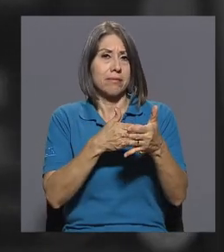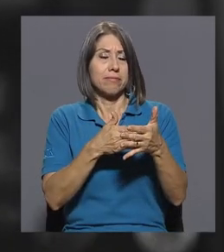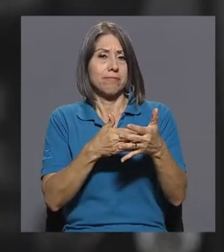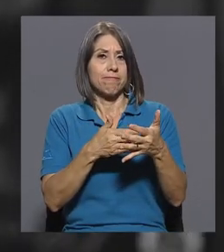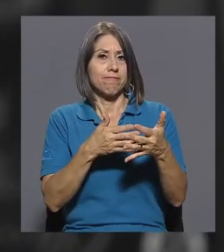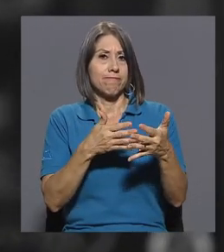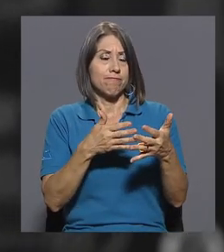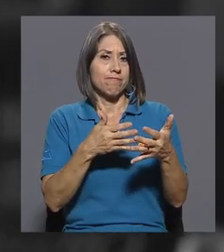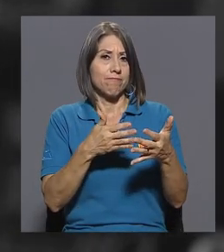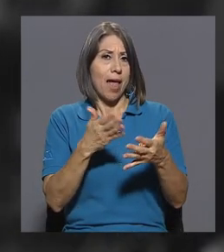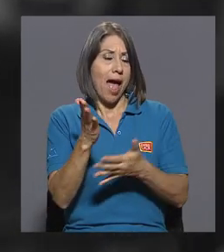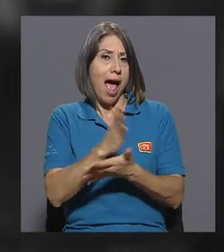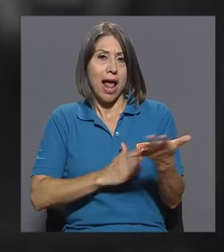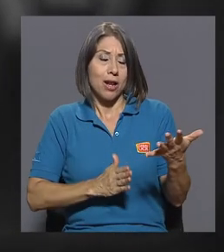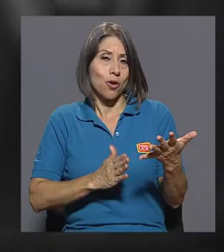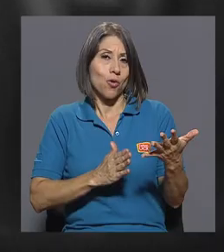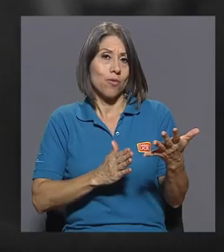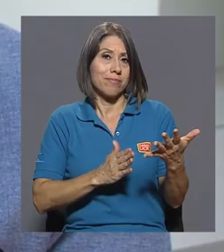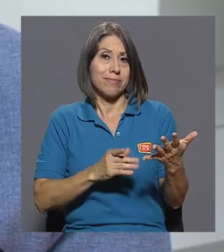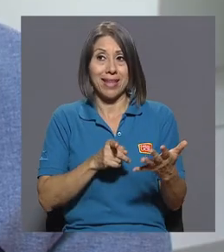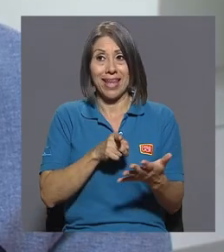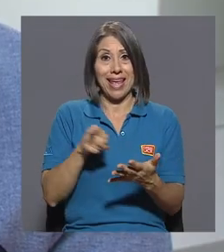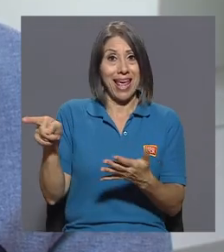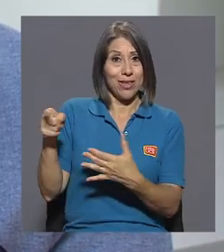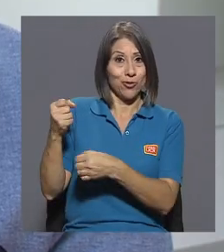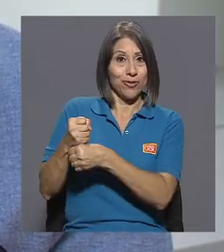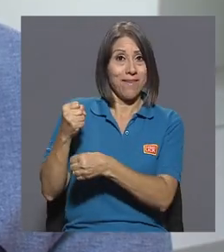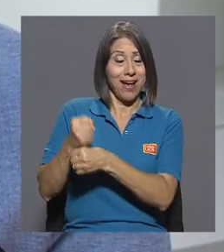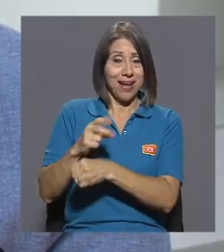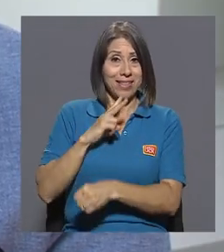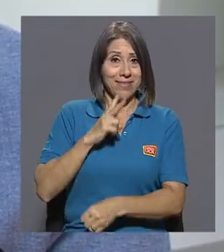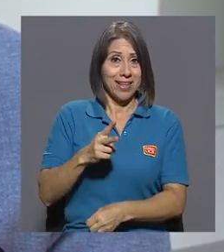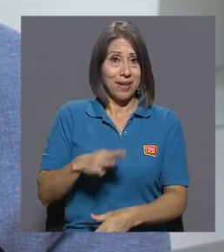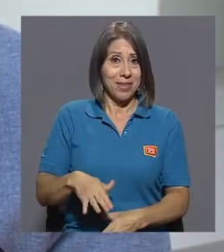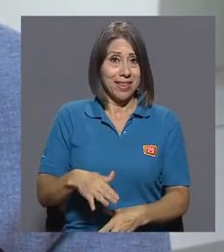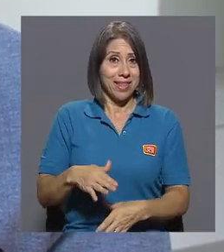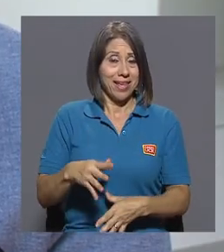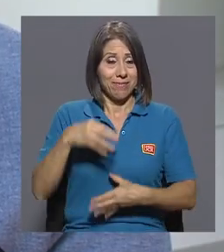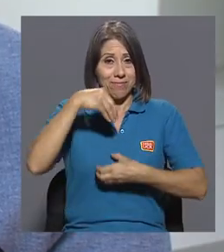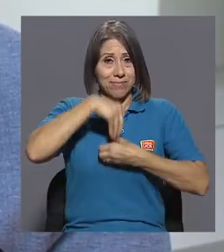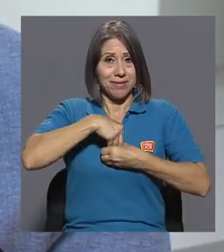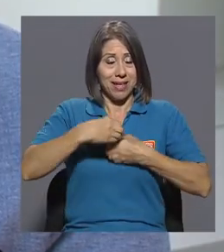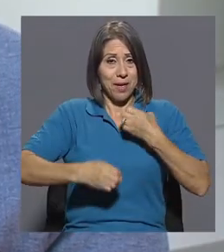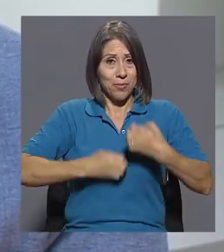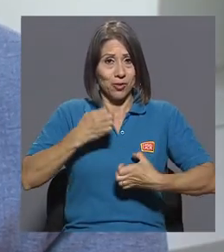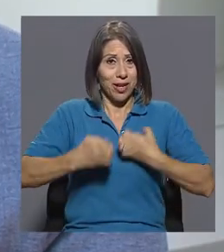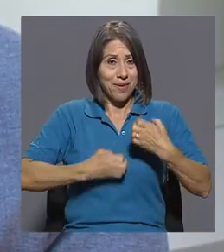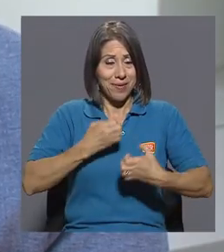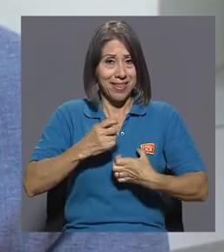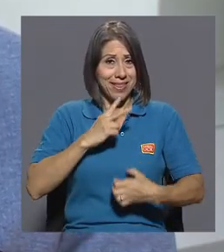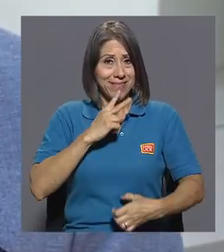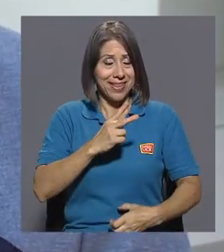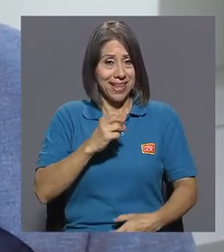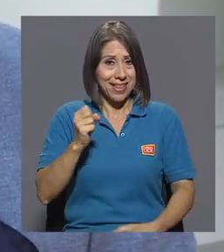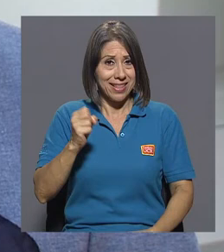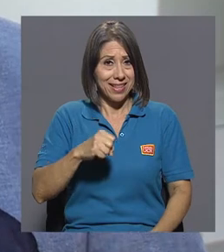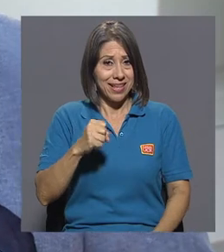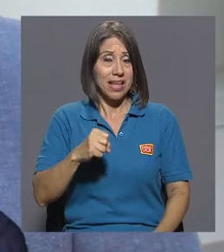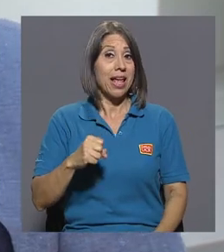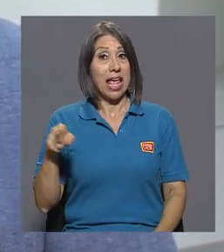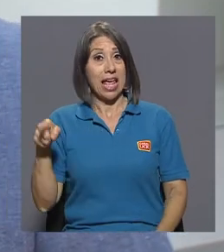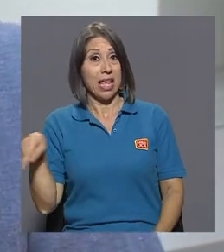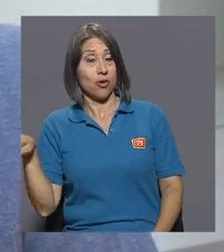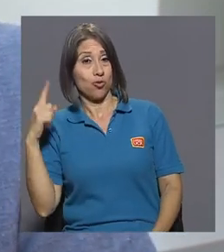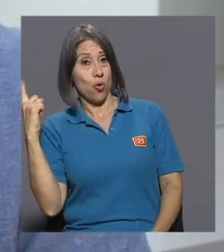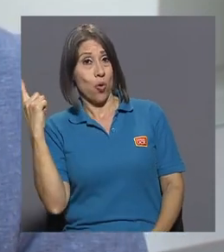algo que es lo que ellos trabajan verdaderamente, y es emocionalmente, sí. ¿Verdad? Sí. Le obligaron a